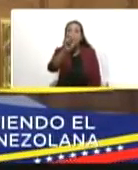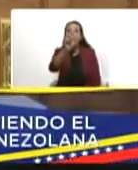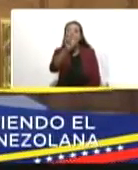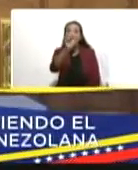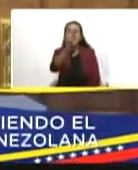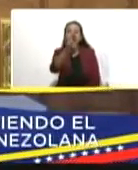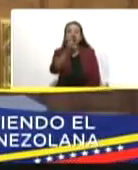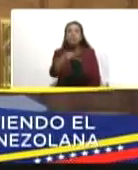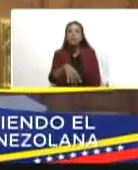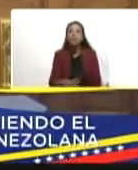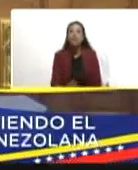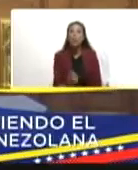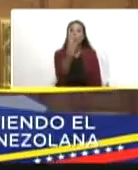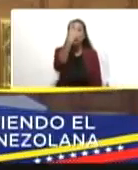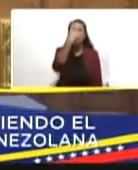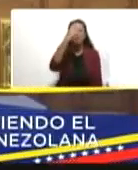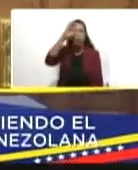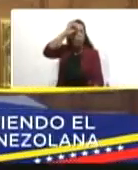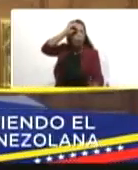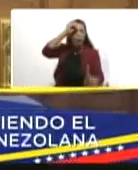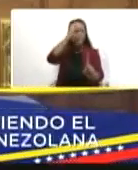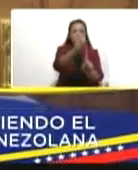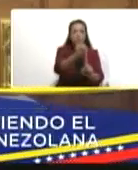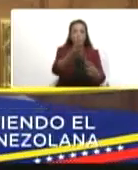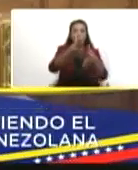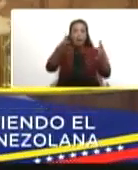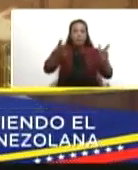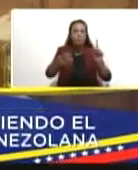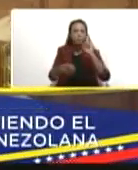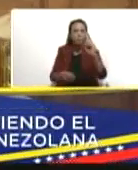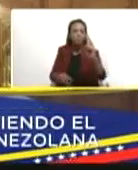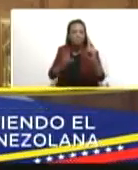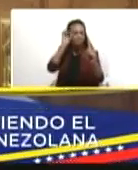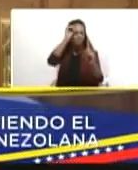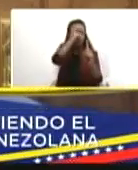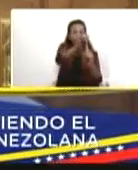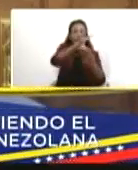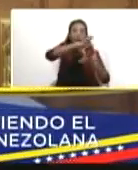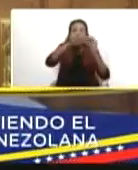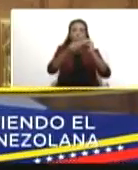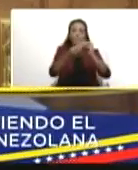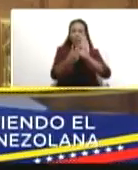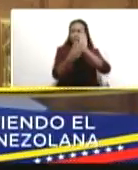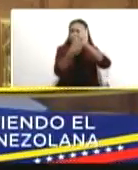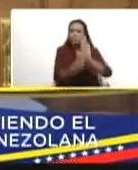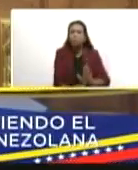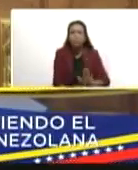y un gran objetivo un gran objetivo que resume